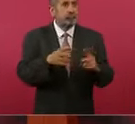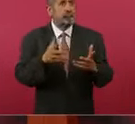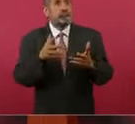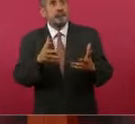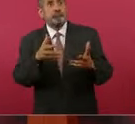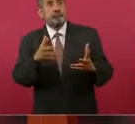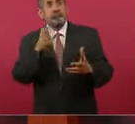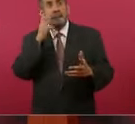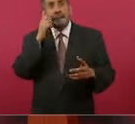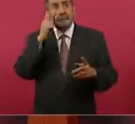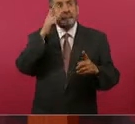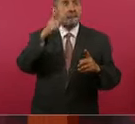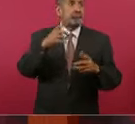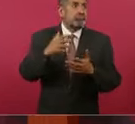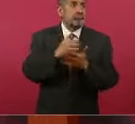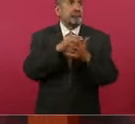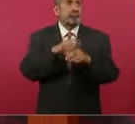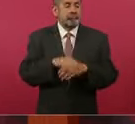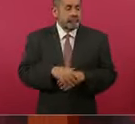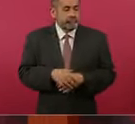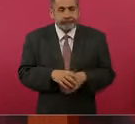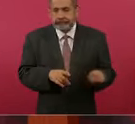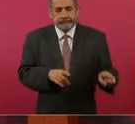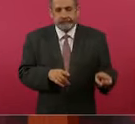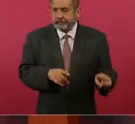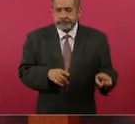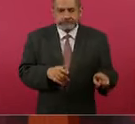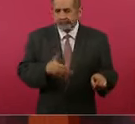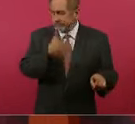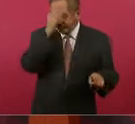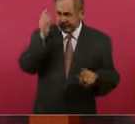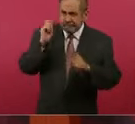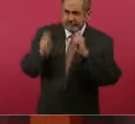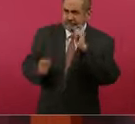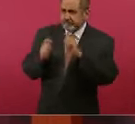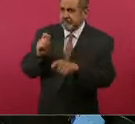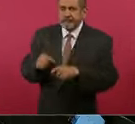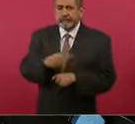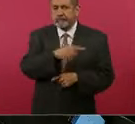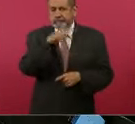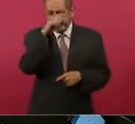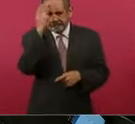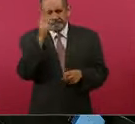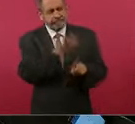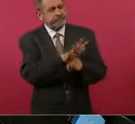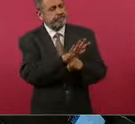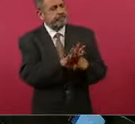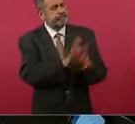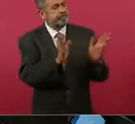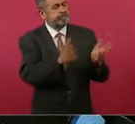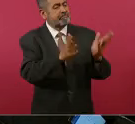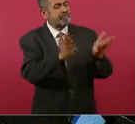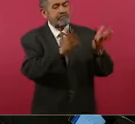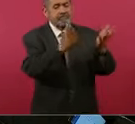aspiracionista, bastante desinformado, muy manipulable,